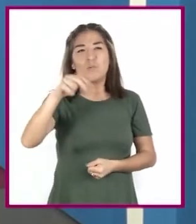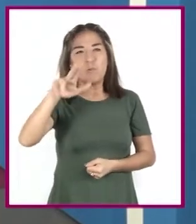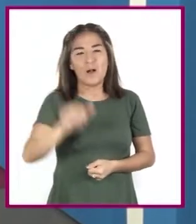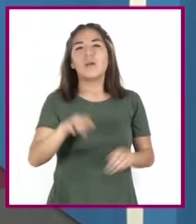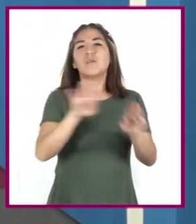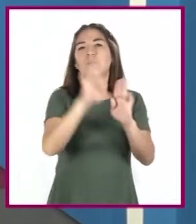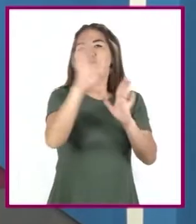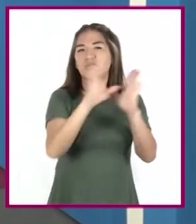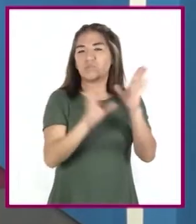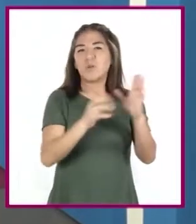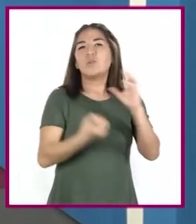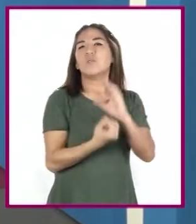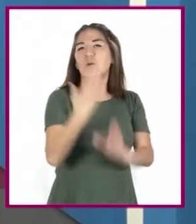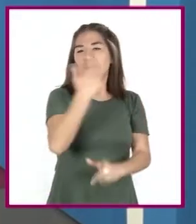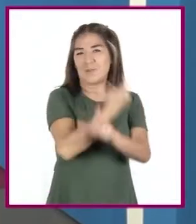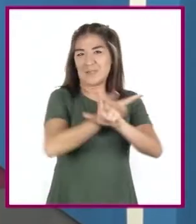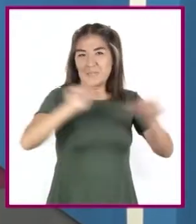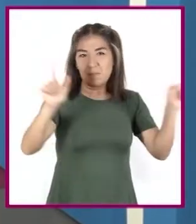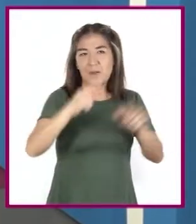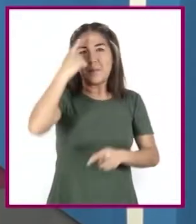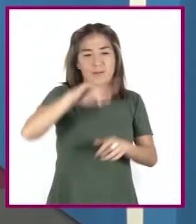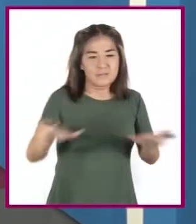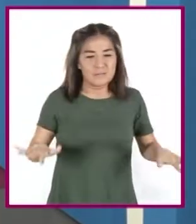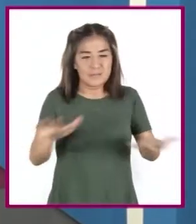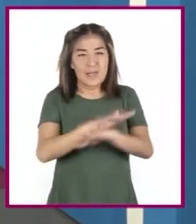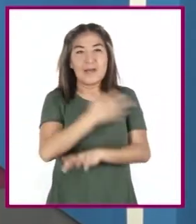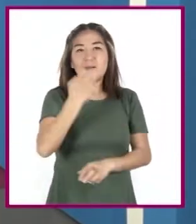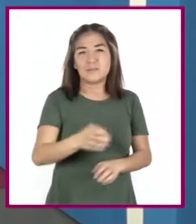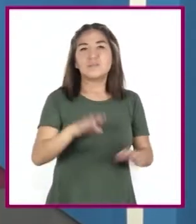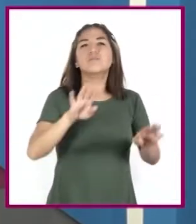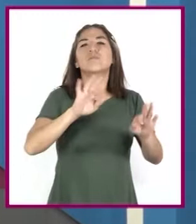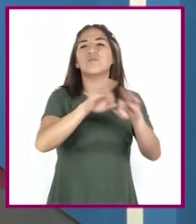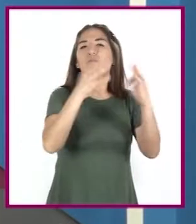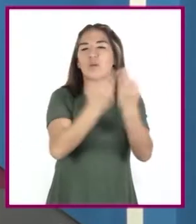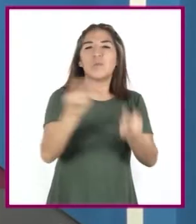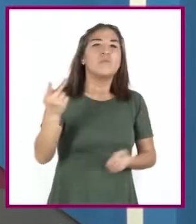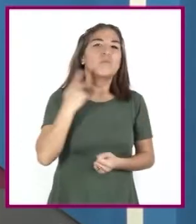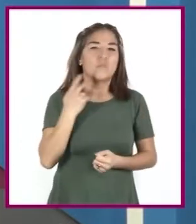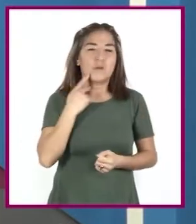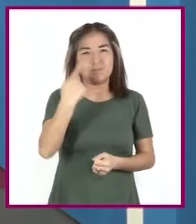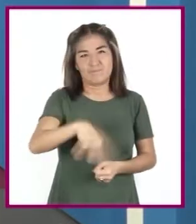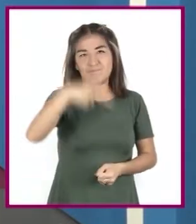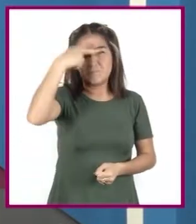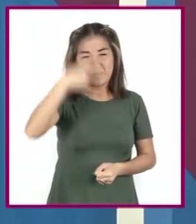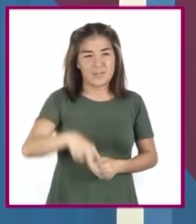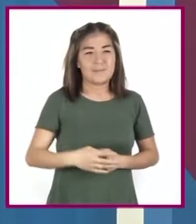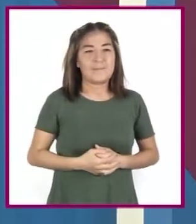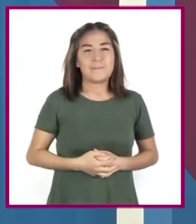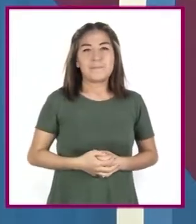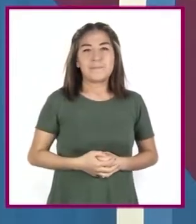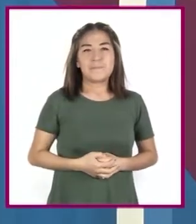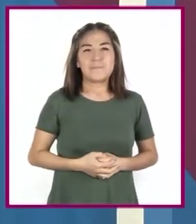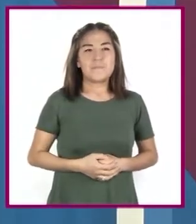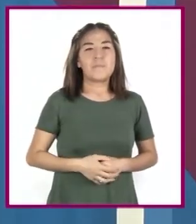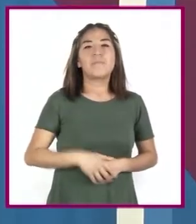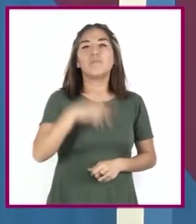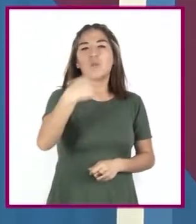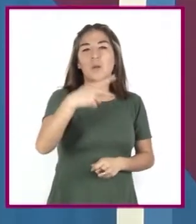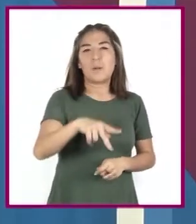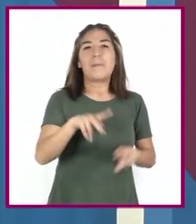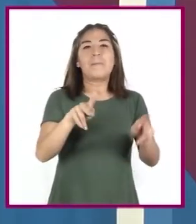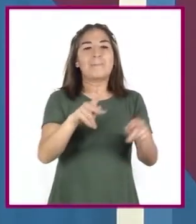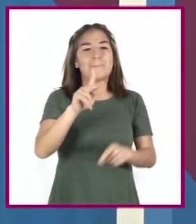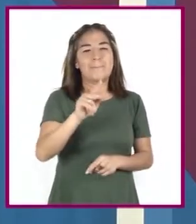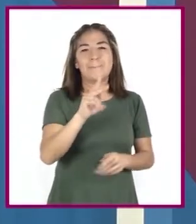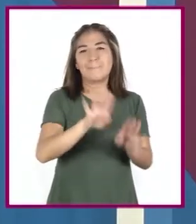constitución liberal, intentaron renovar desde los cimientos la estructura política de México. El Plan de Tacubaya,